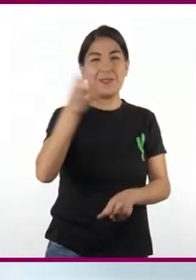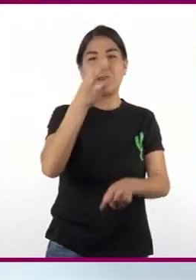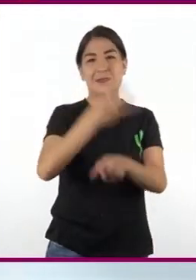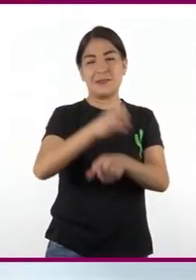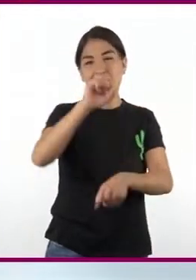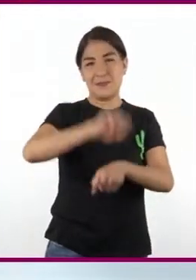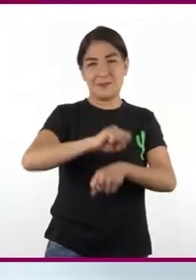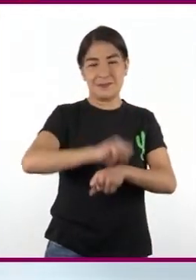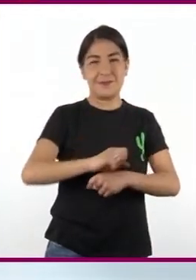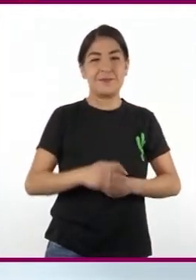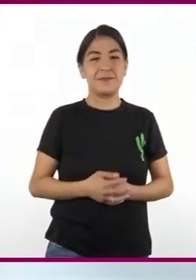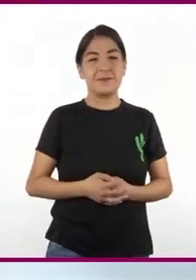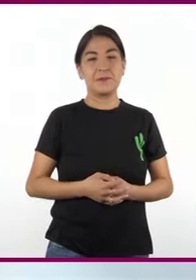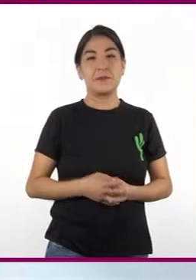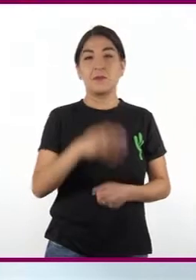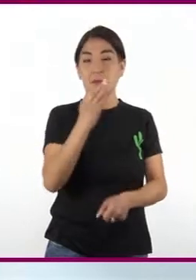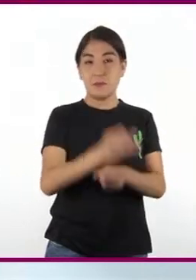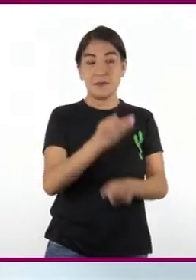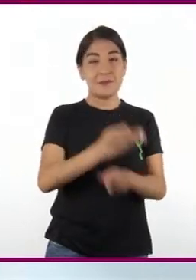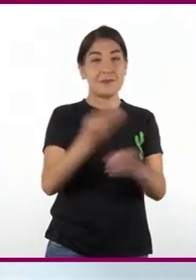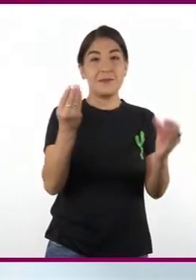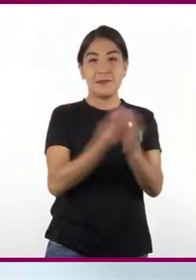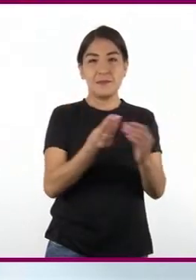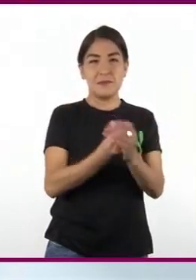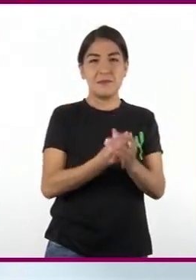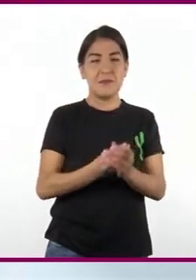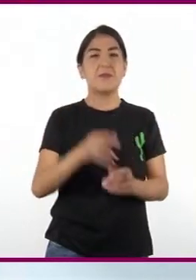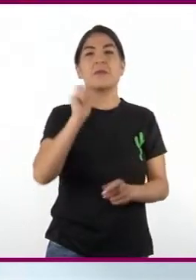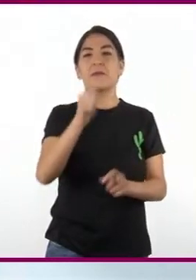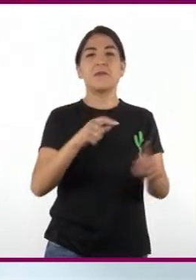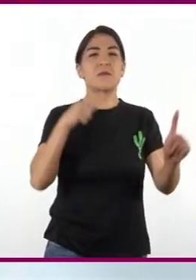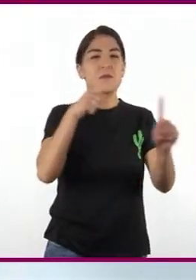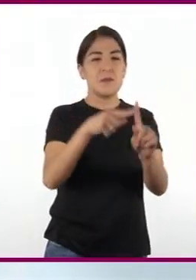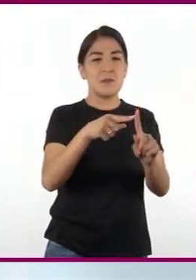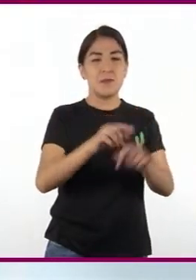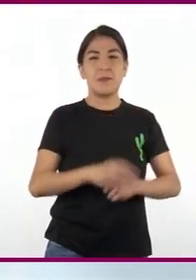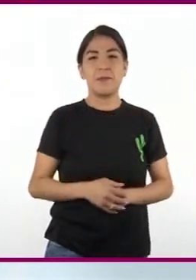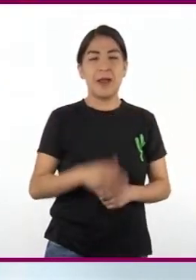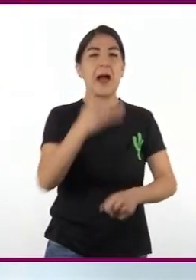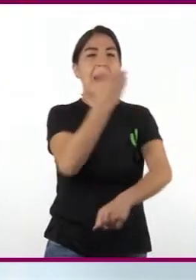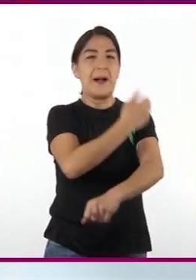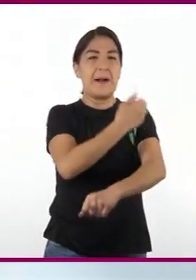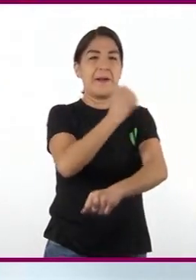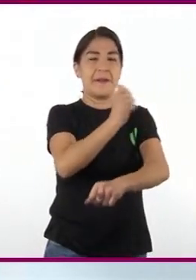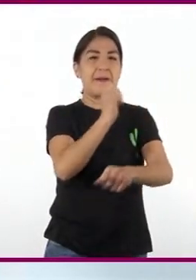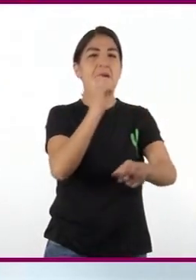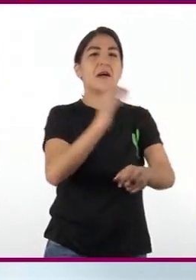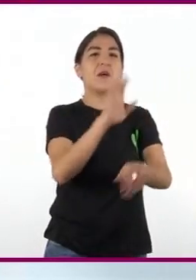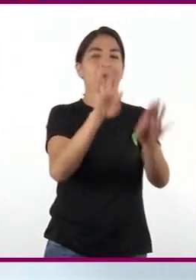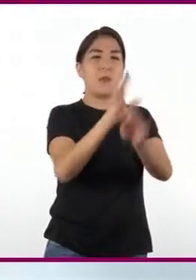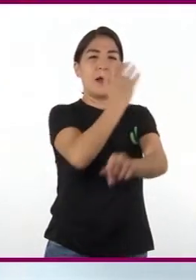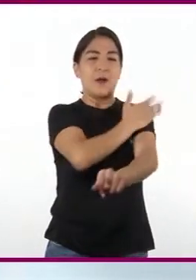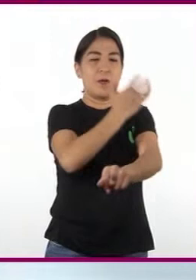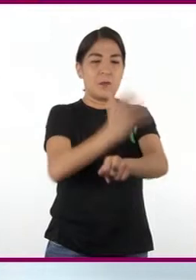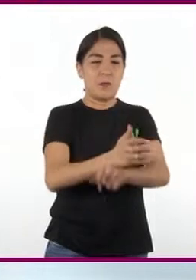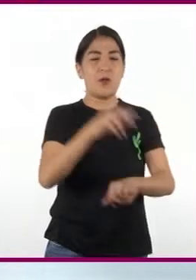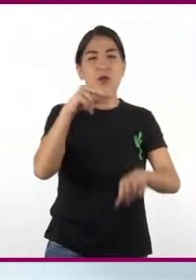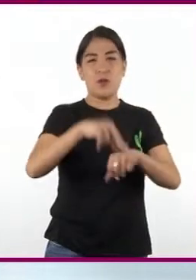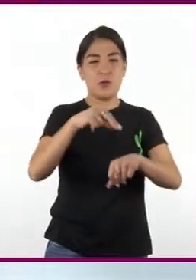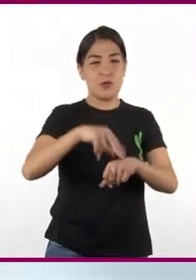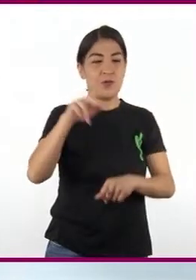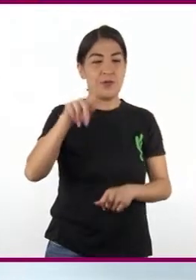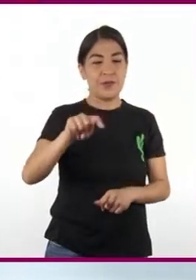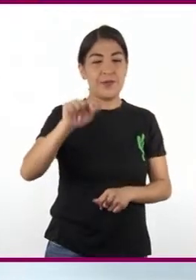secundaria. Durante esta sesión contaremos con intervenciones del doctor Tadeo Pablo Stein.